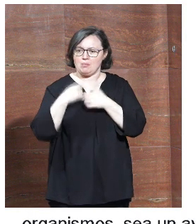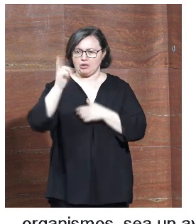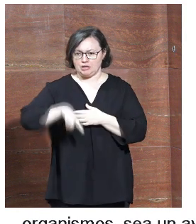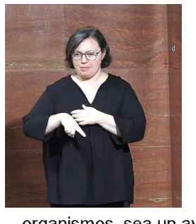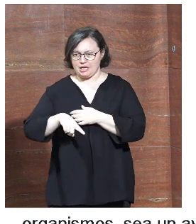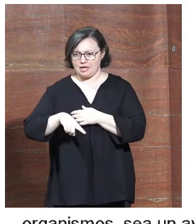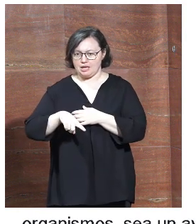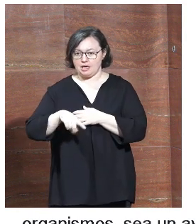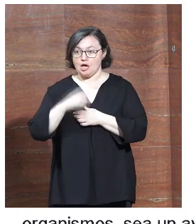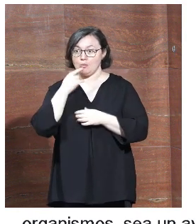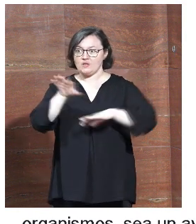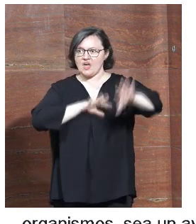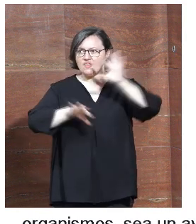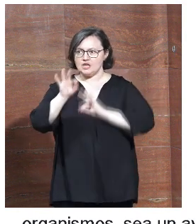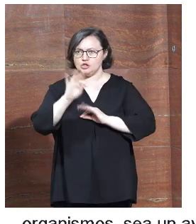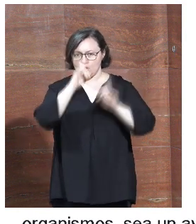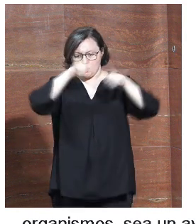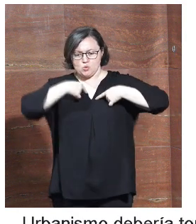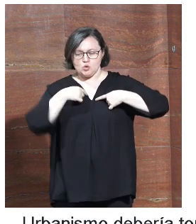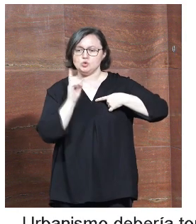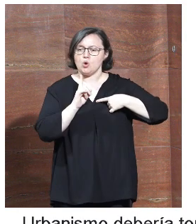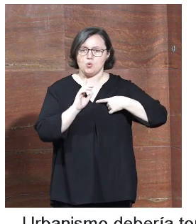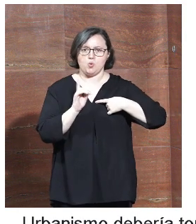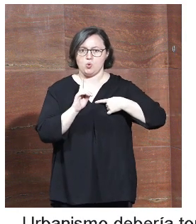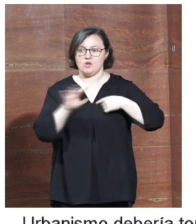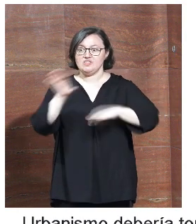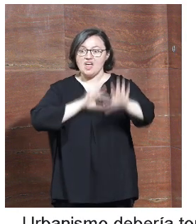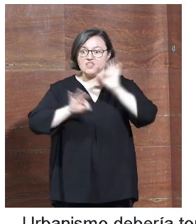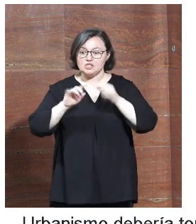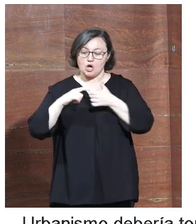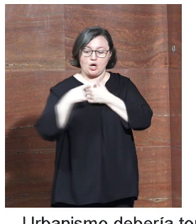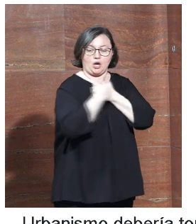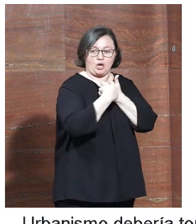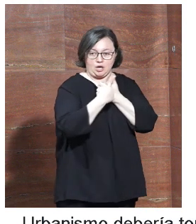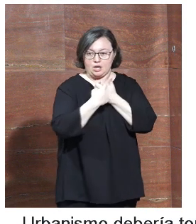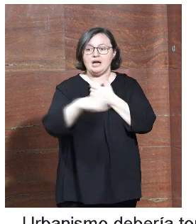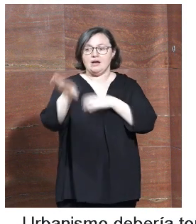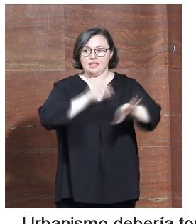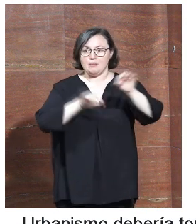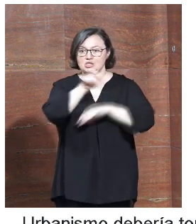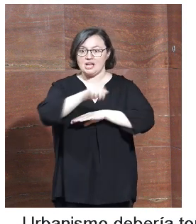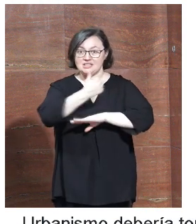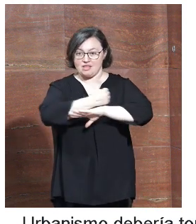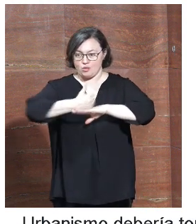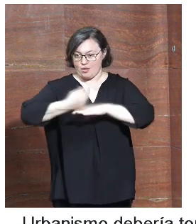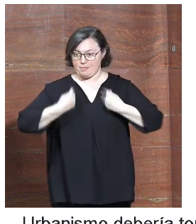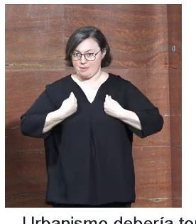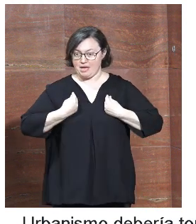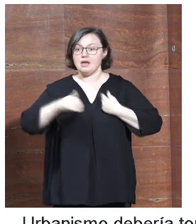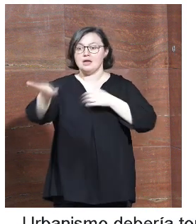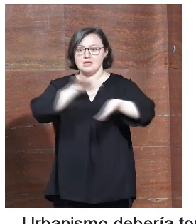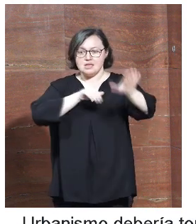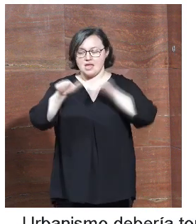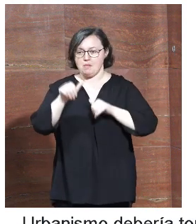en esa toma de decisión, en esas tomas de decisiones también tiene que participar la ciudadanía.